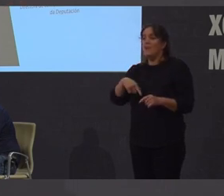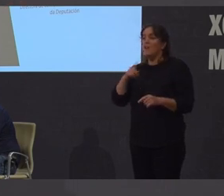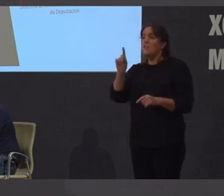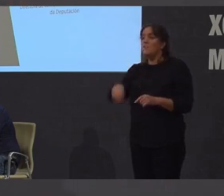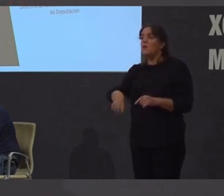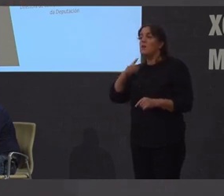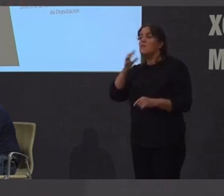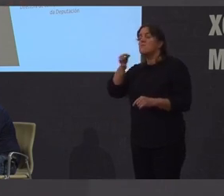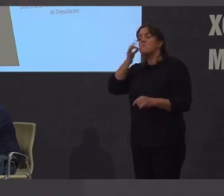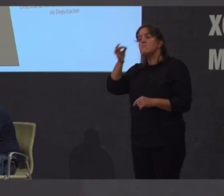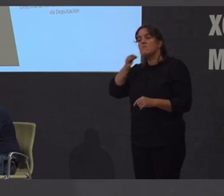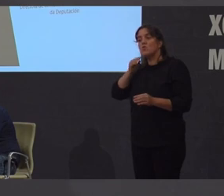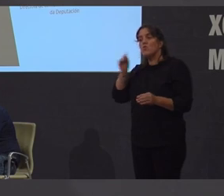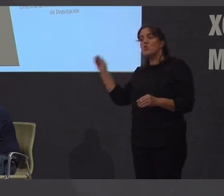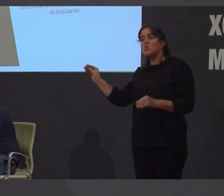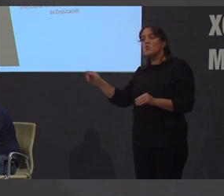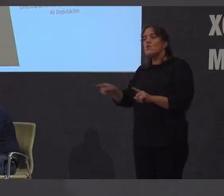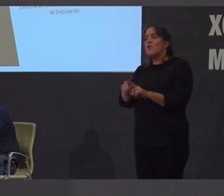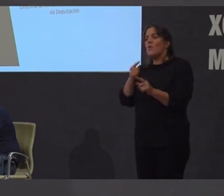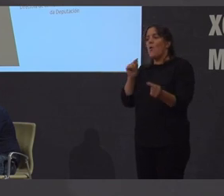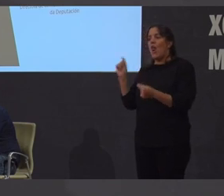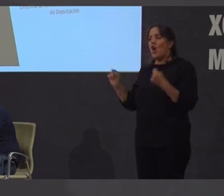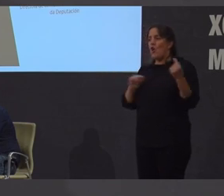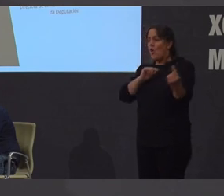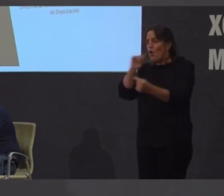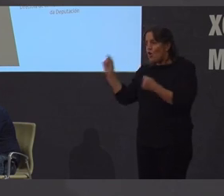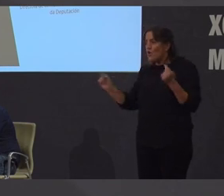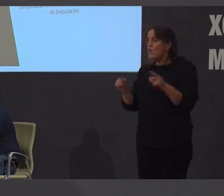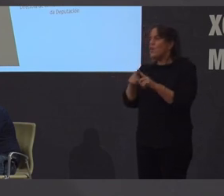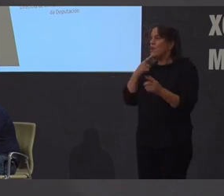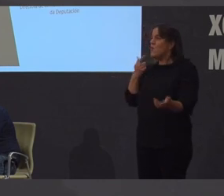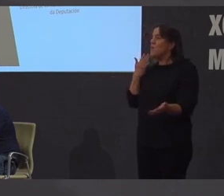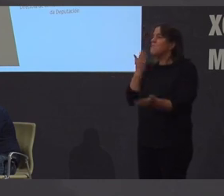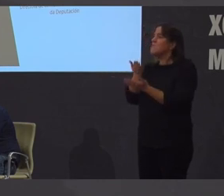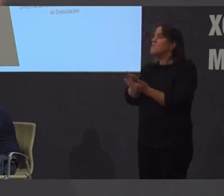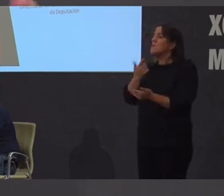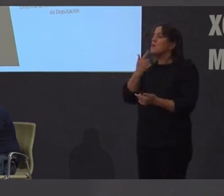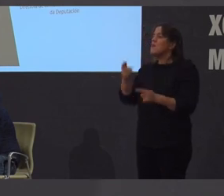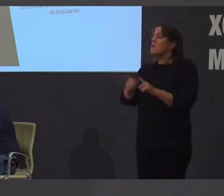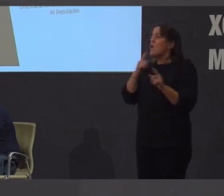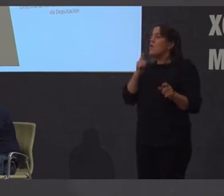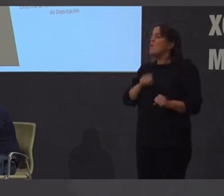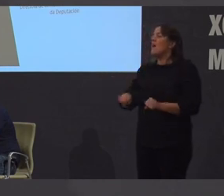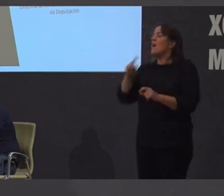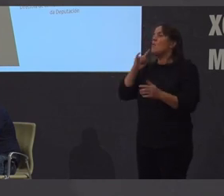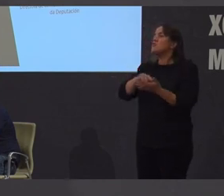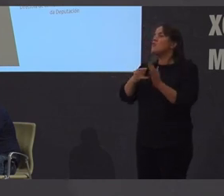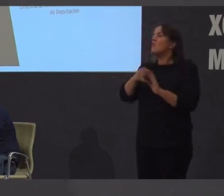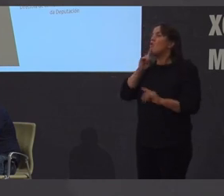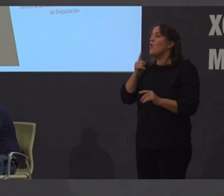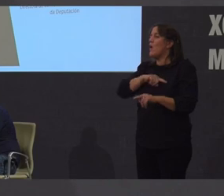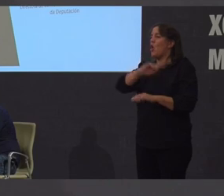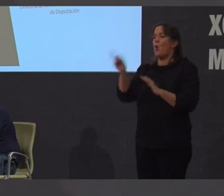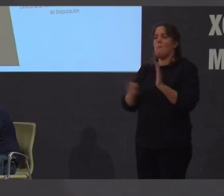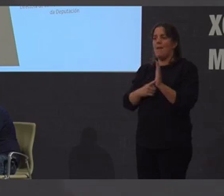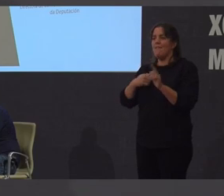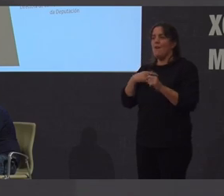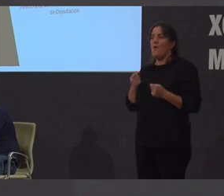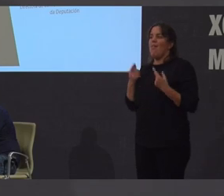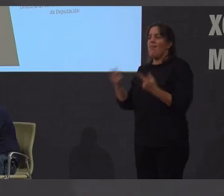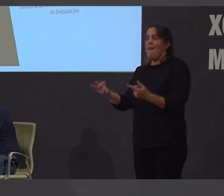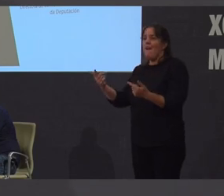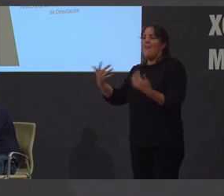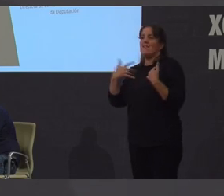Maestre seguro nos vai dar para un bo coloquio no que poñer sobre a mesa a posibilidade dunha reparación integral, dunha restitución ás víctimas